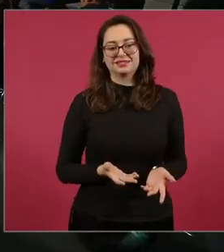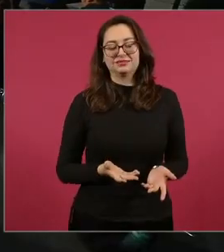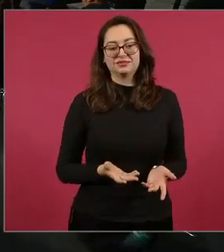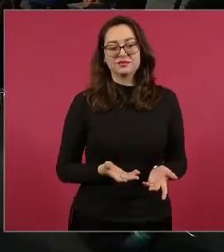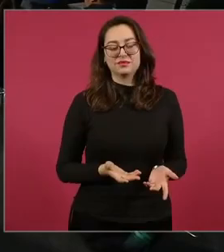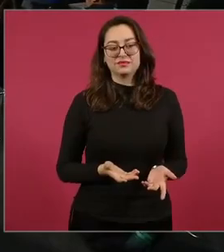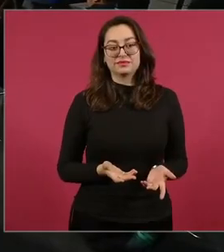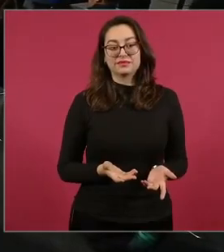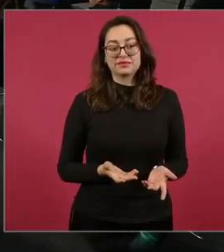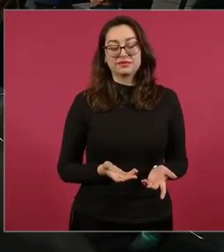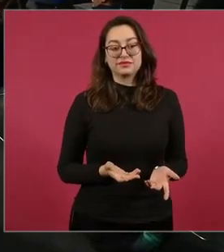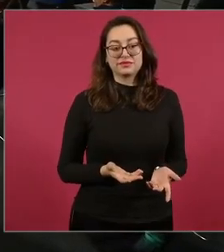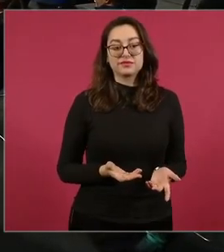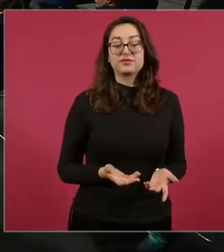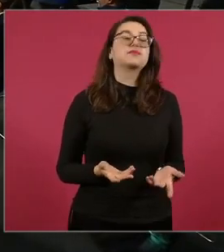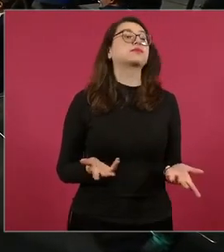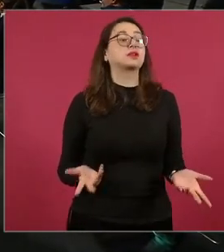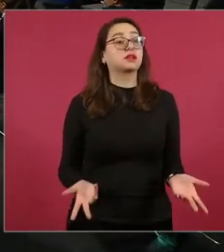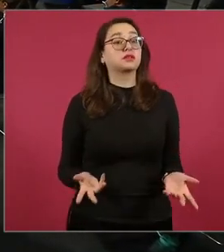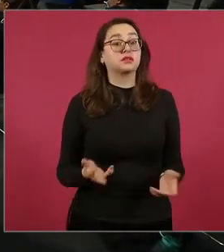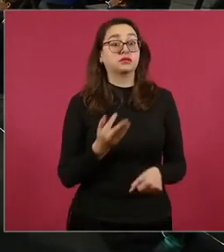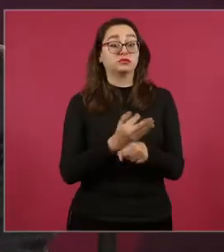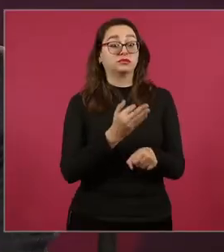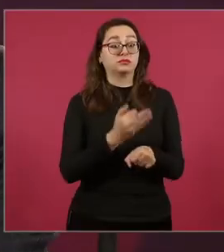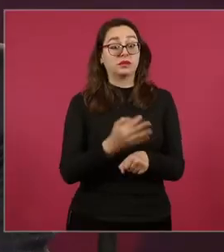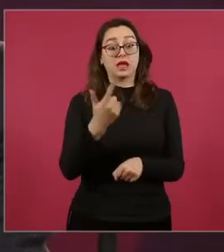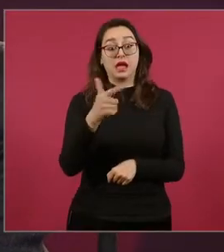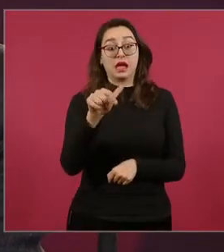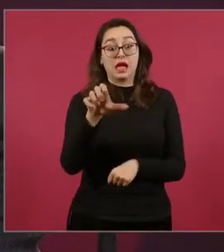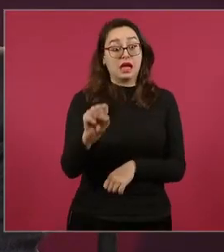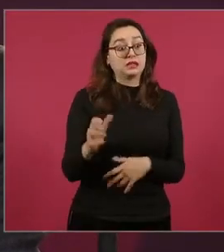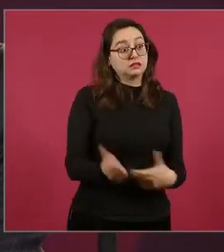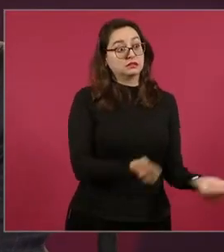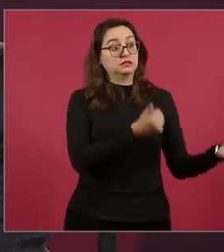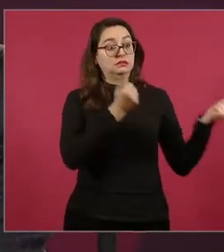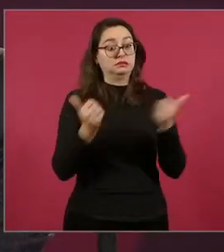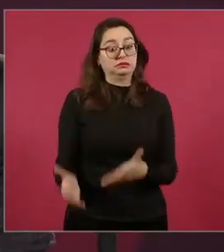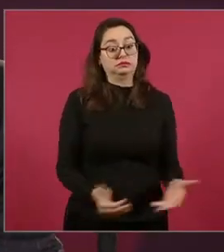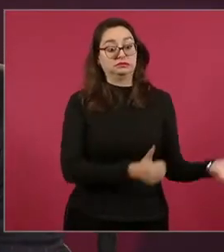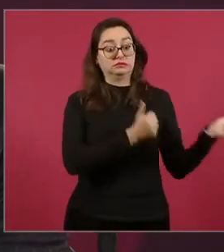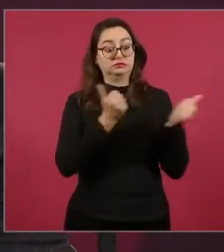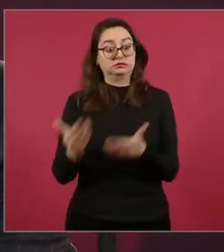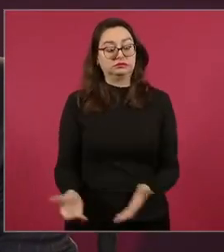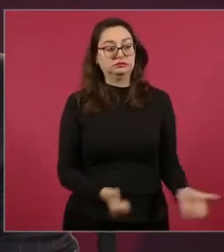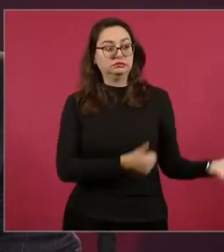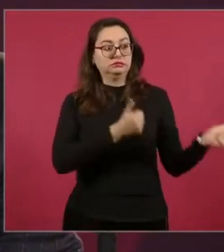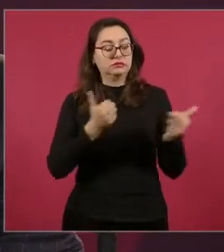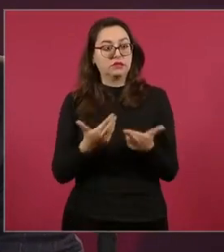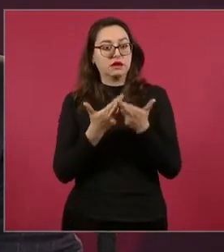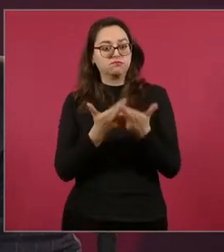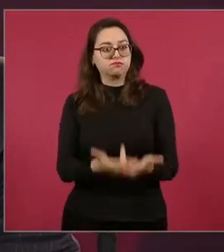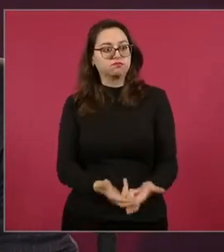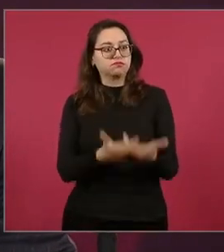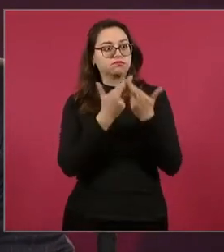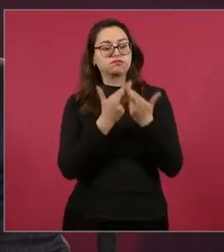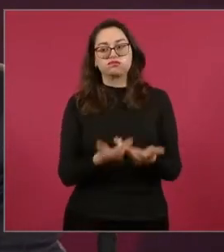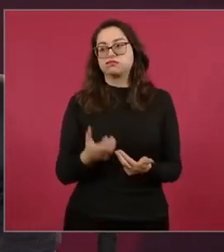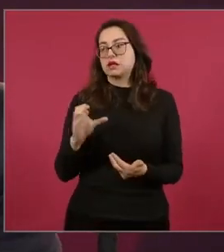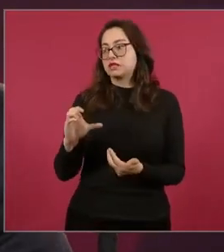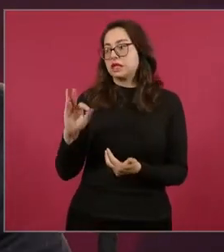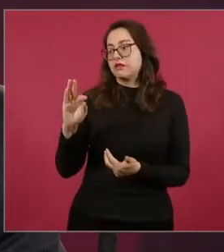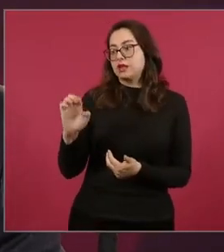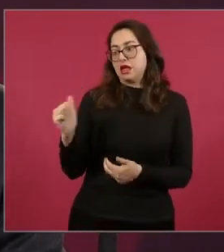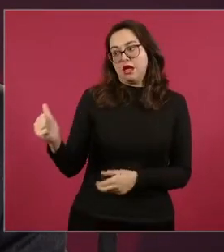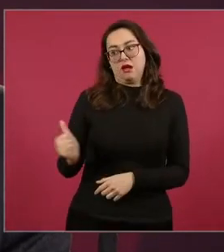¿qué se ha hecho con ese gas excedente? Bueno, se ha ido utilizando en las mismas plantas de la Comisión Federal. Esto